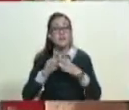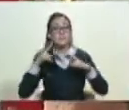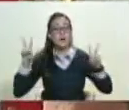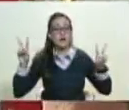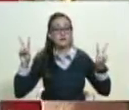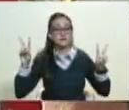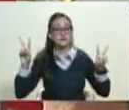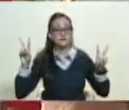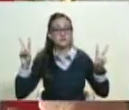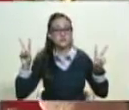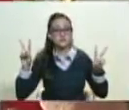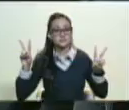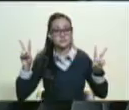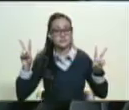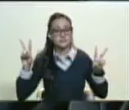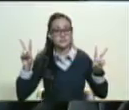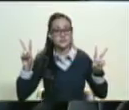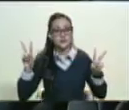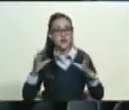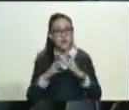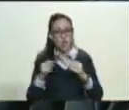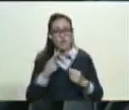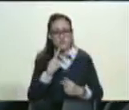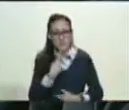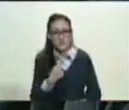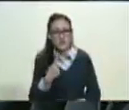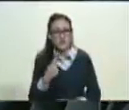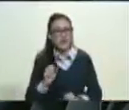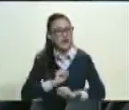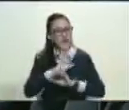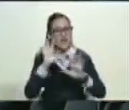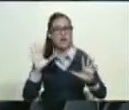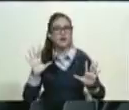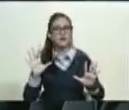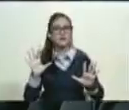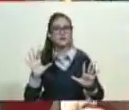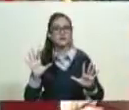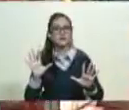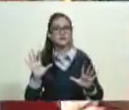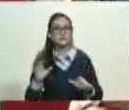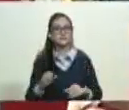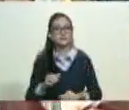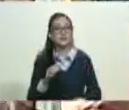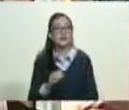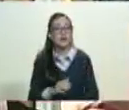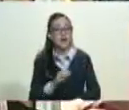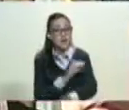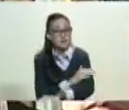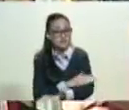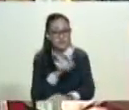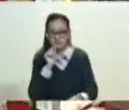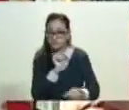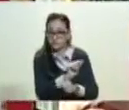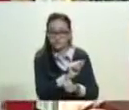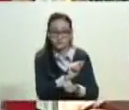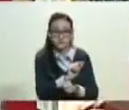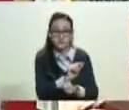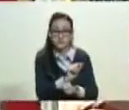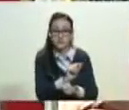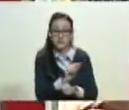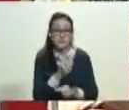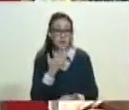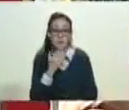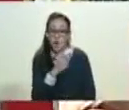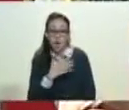muy claro, el mensaje, compañero, ha sido muy contundente. A esa derecha le decimos que si no